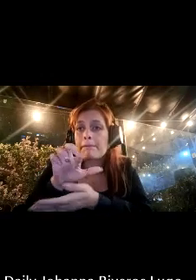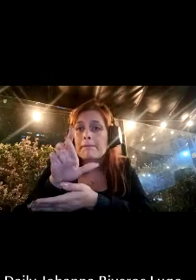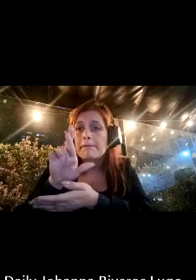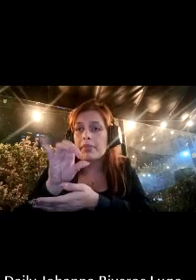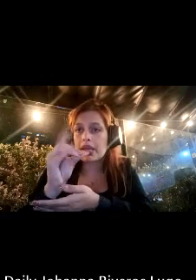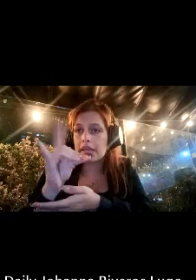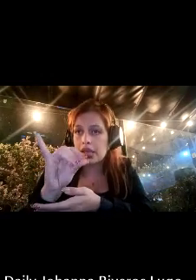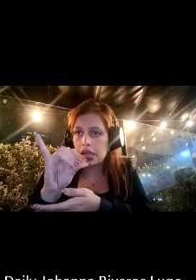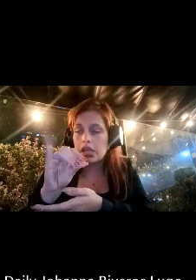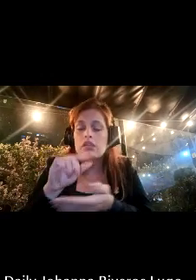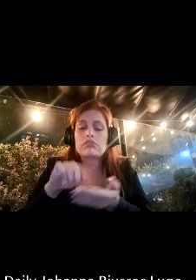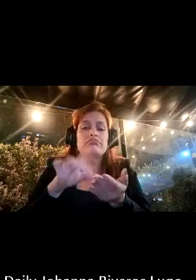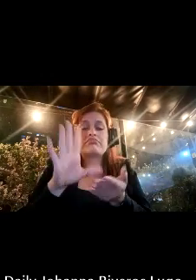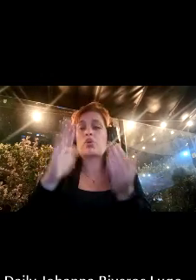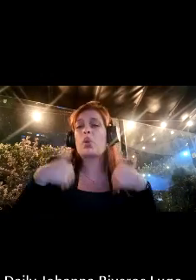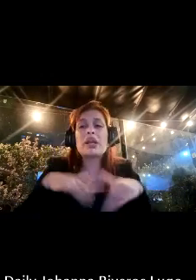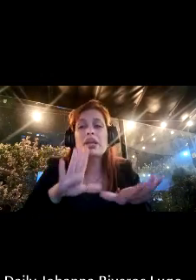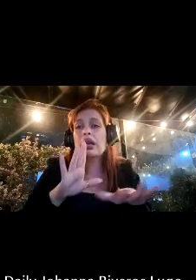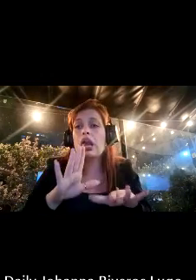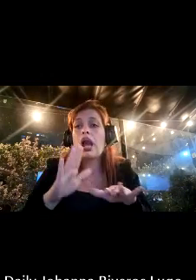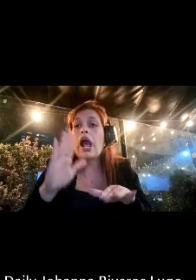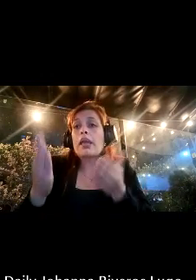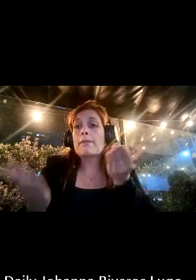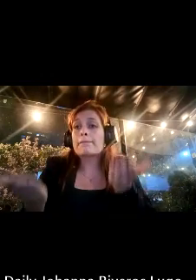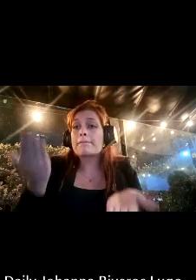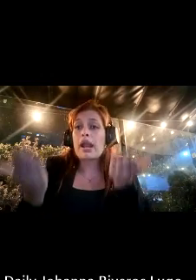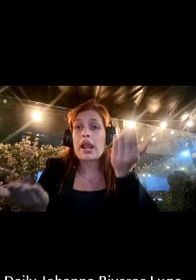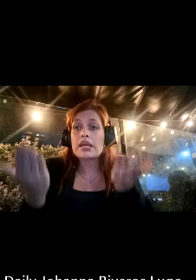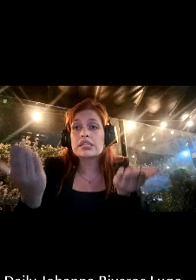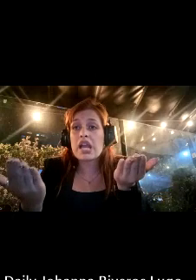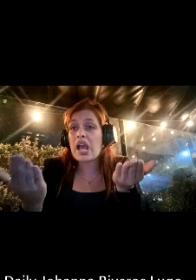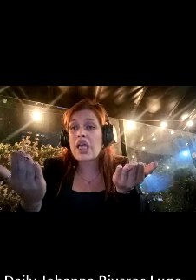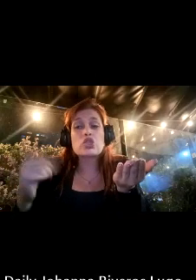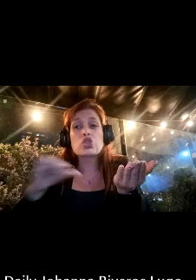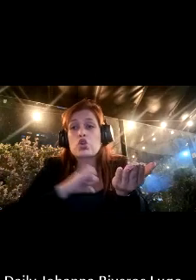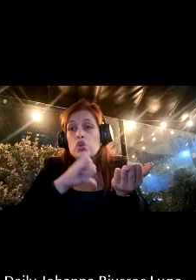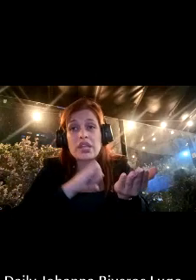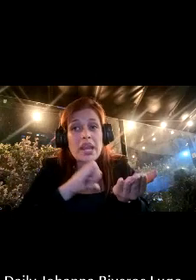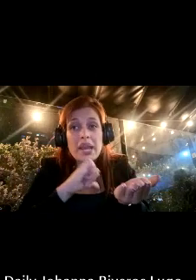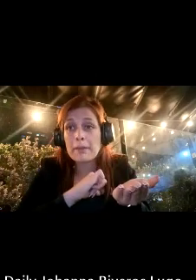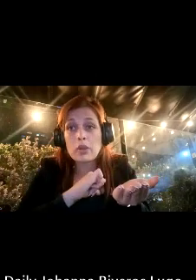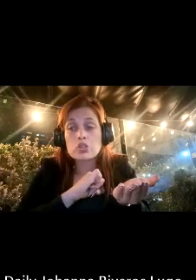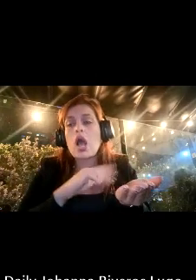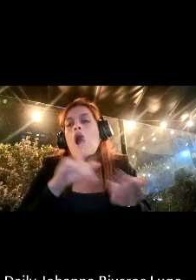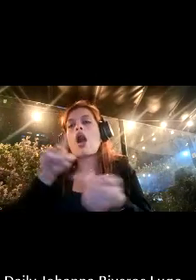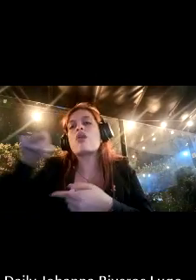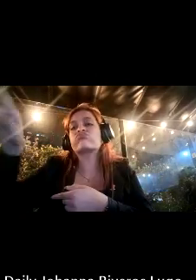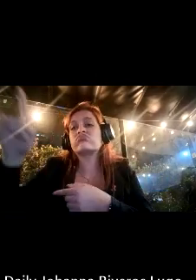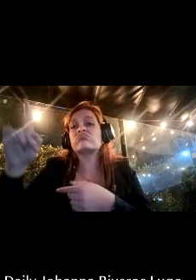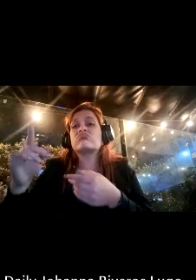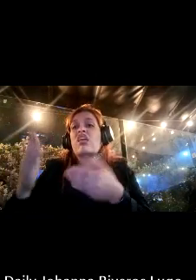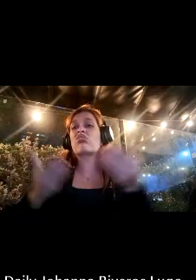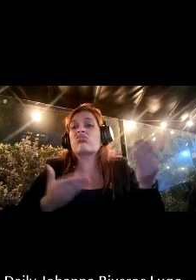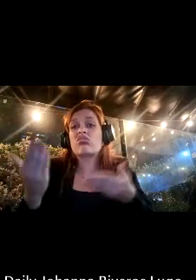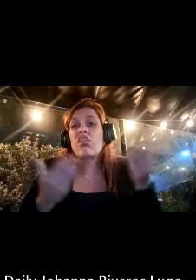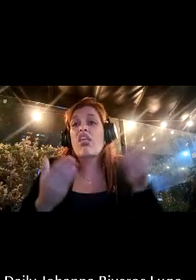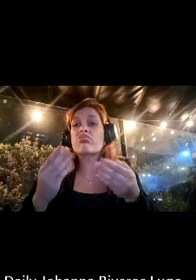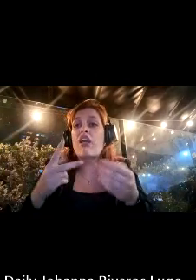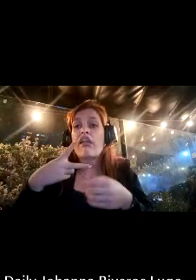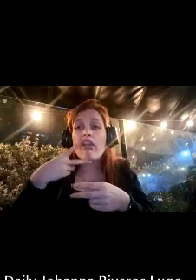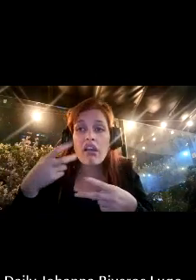la casa no tenemos una balanza, pues podemos ir a la tienda donde el vecino, donde la fama, la carnicería y allá pedimos el favor